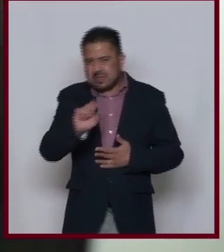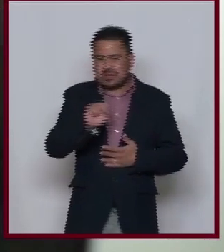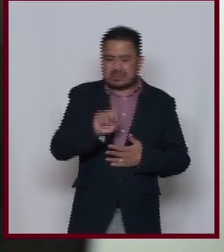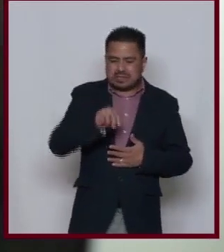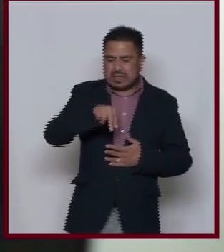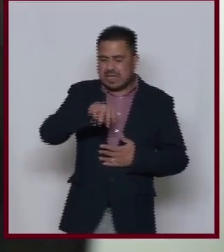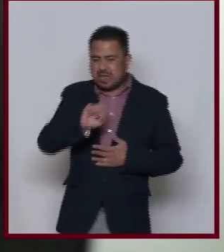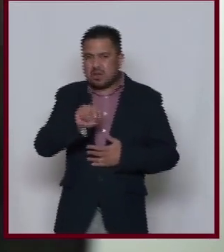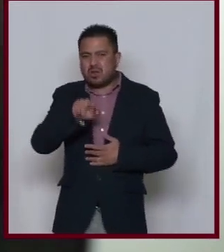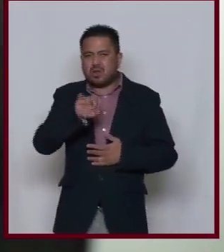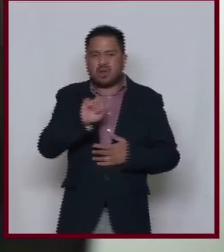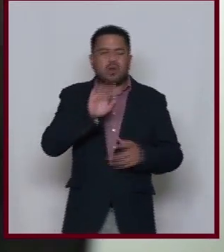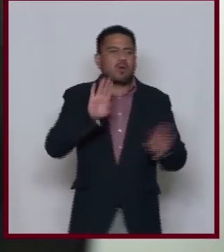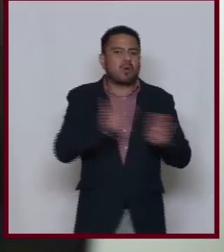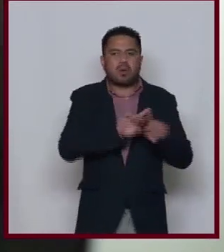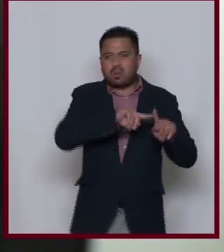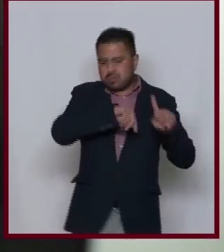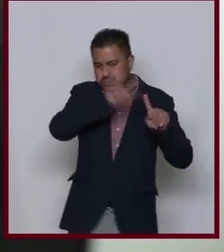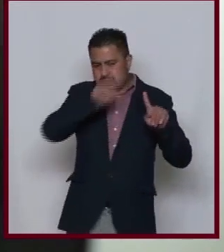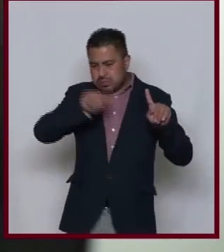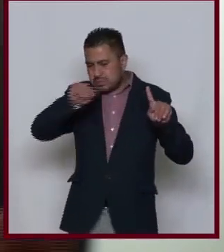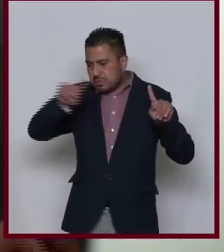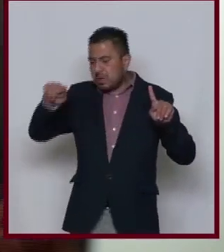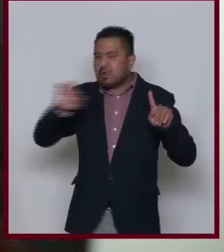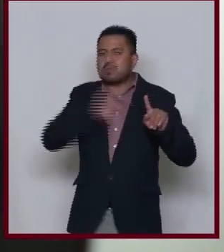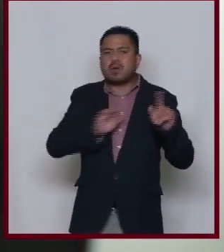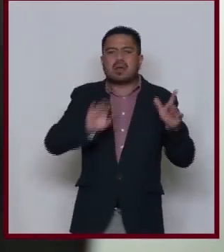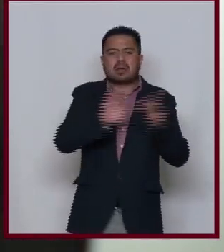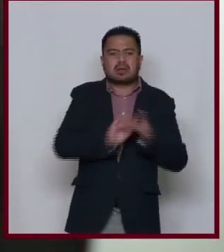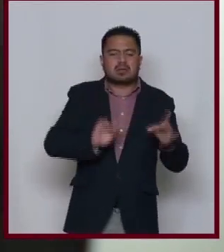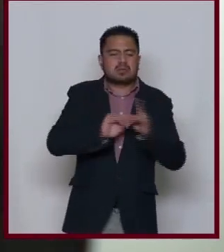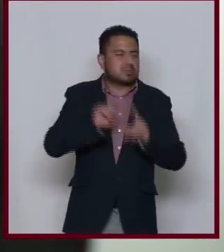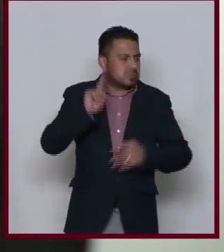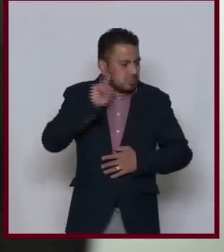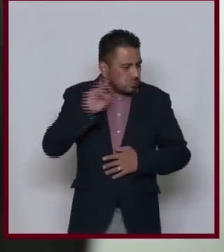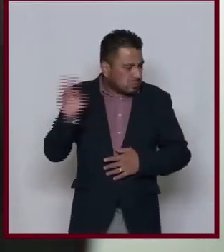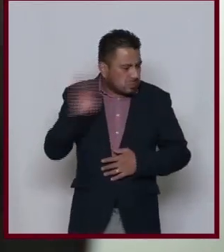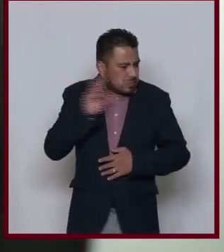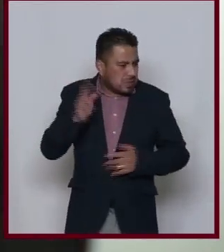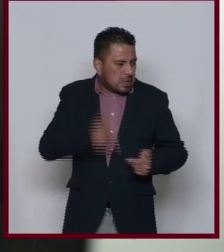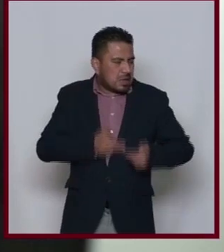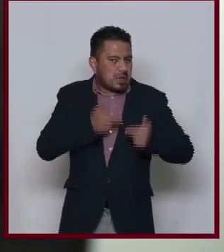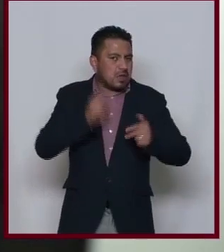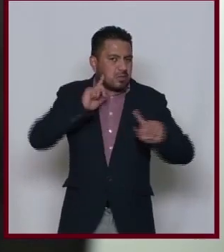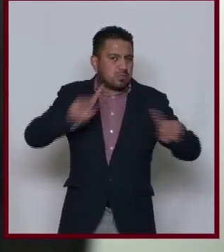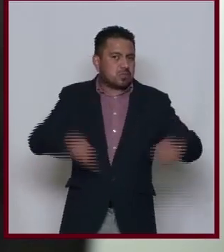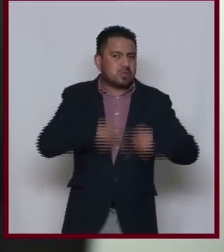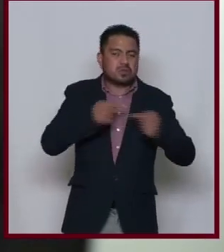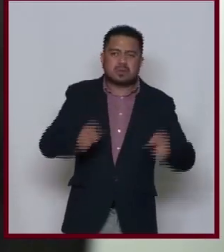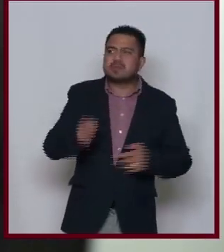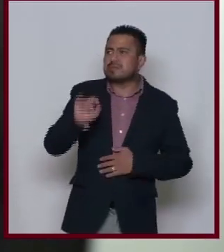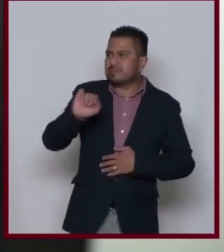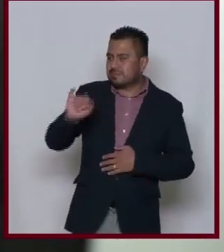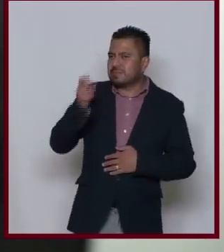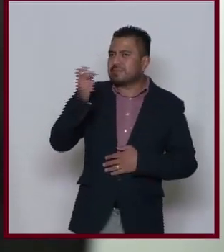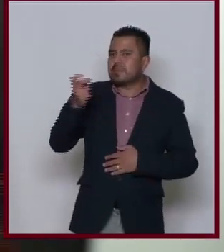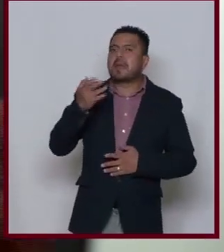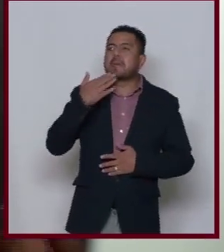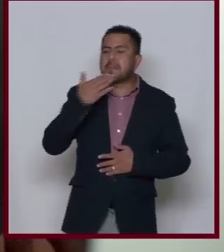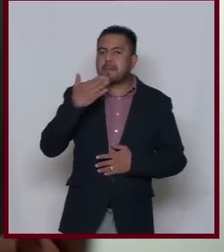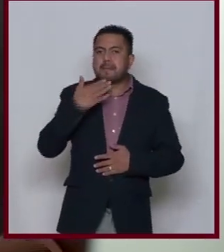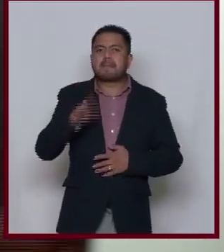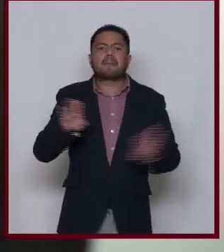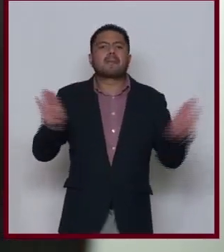son unas ondas y cómo eso pueden de alguna manera describir los sonidos, ¿no? Que generan música. Exacto. Muy bien.